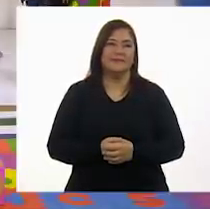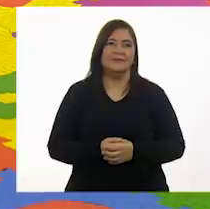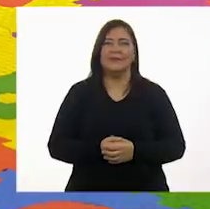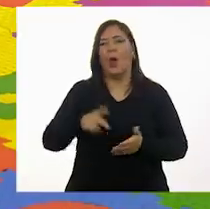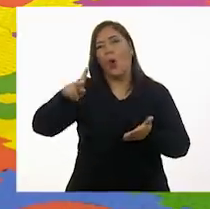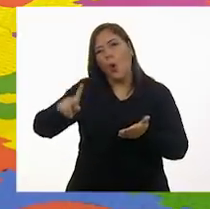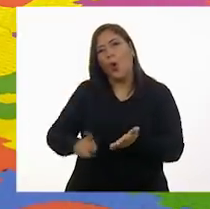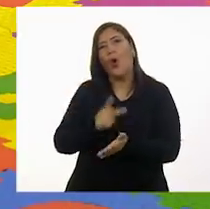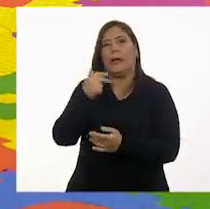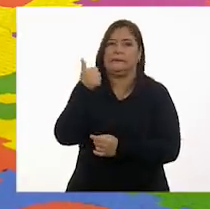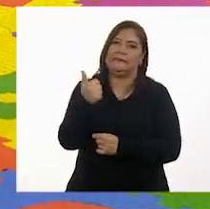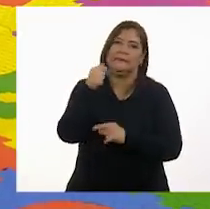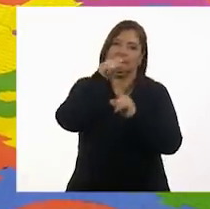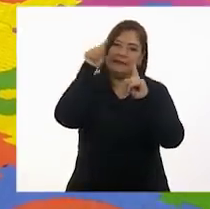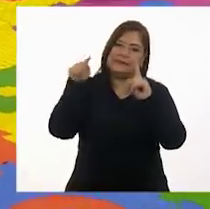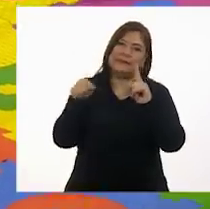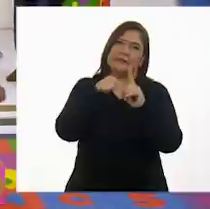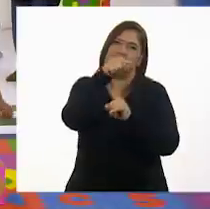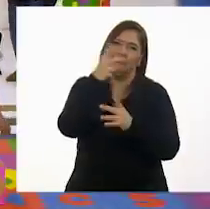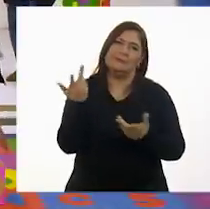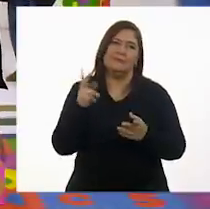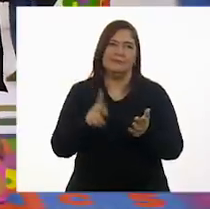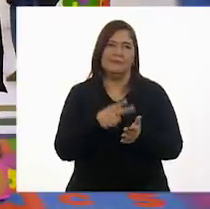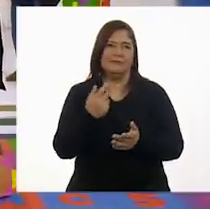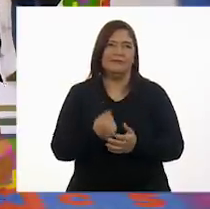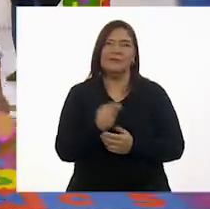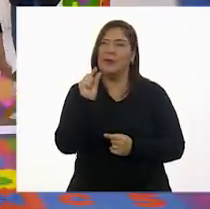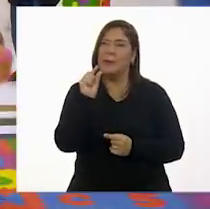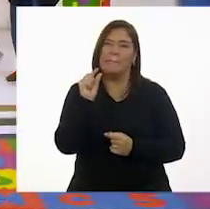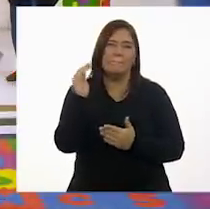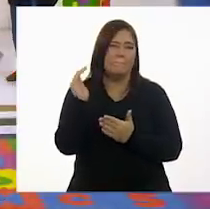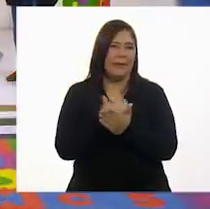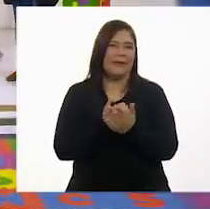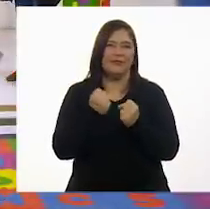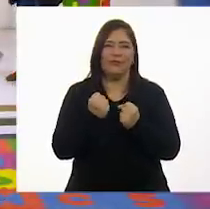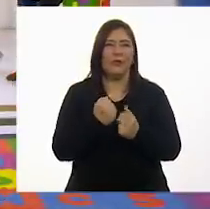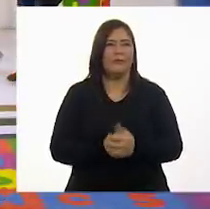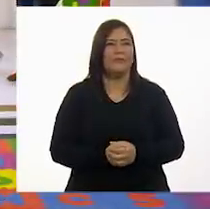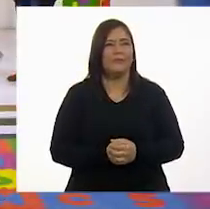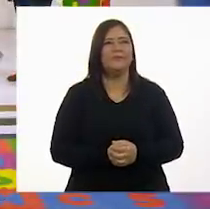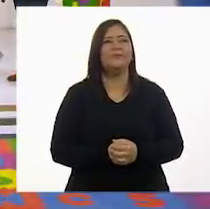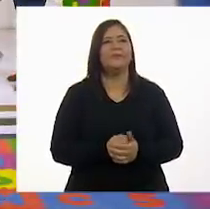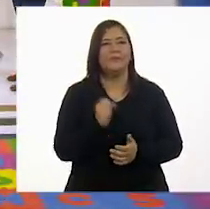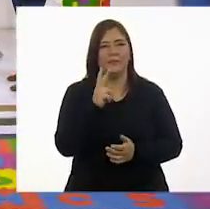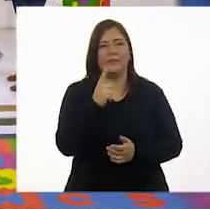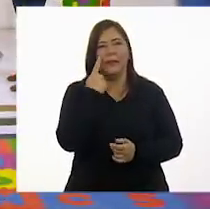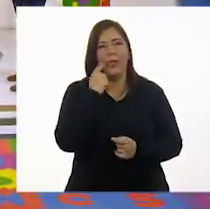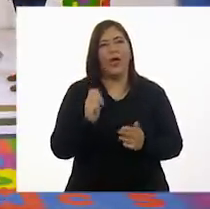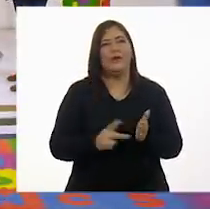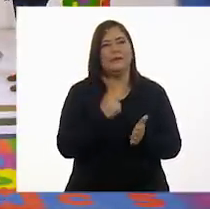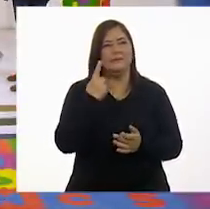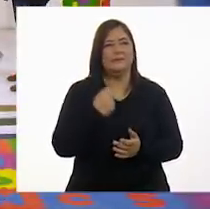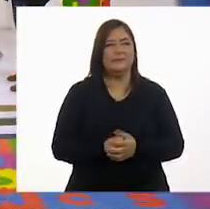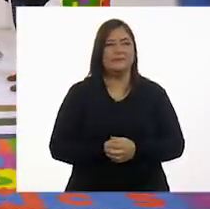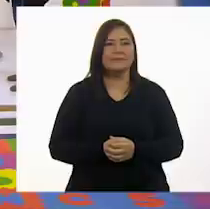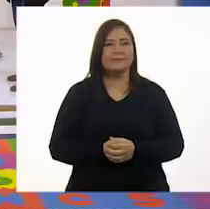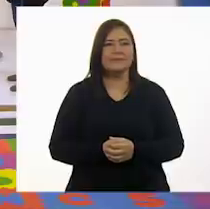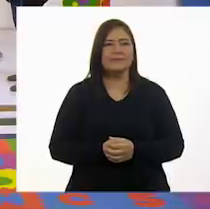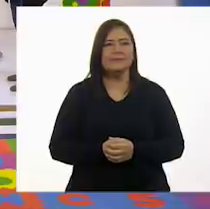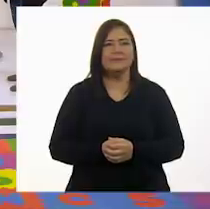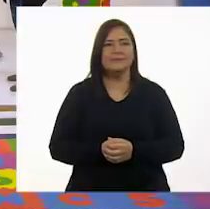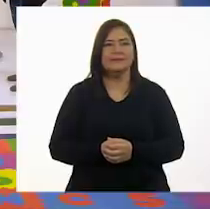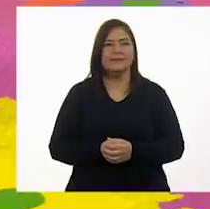otra vez el hexágono. Soplen menos fuerte, creo que, un poquito creo menos que fuerte. A ver, muy bien, nuevamente. Más